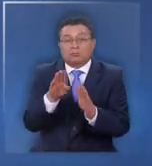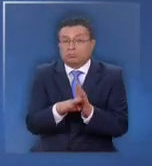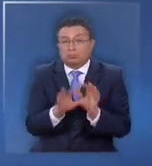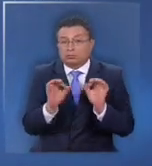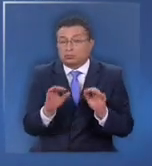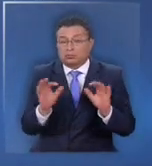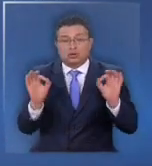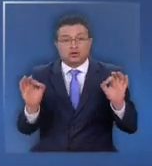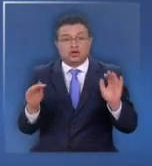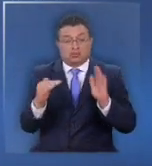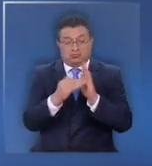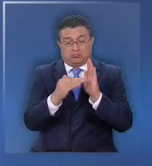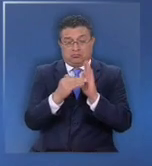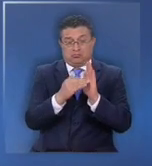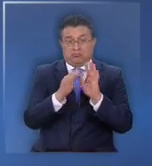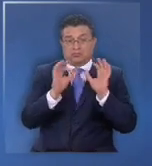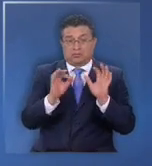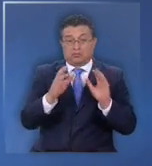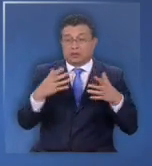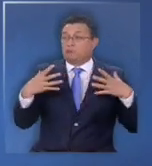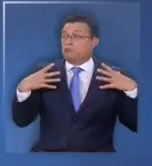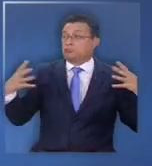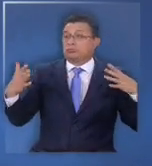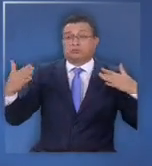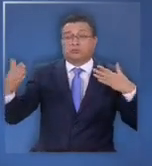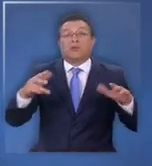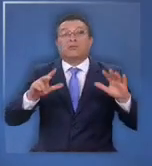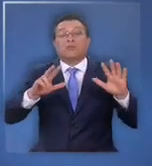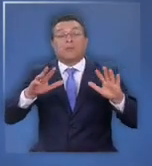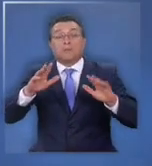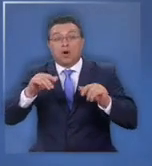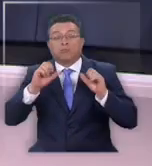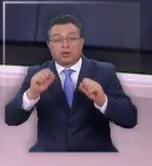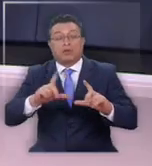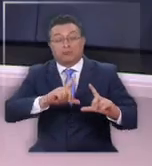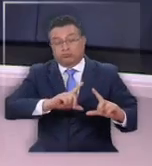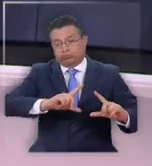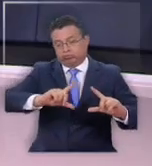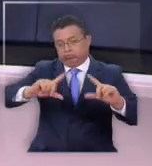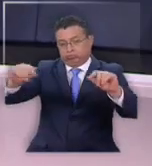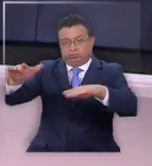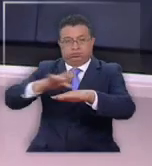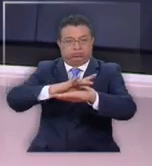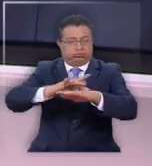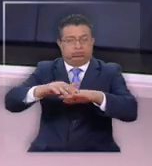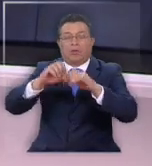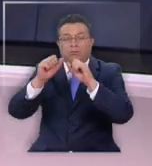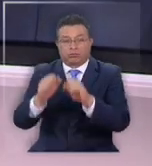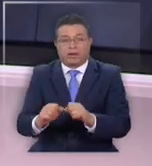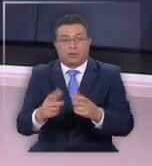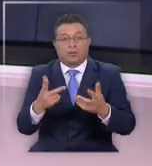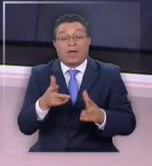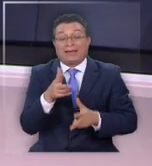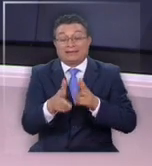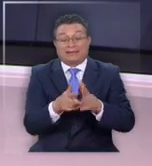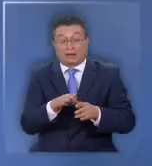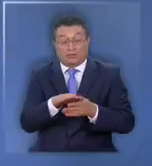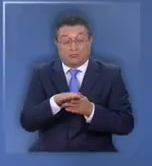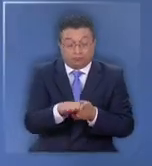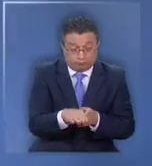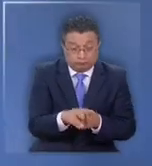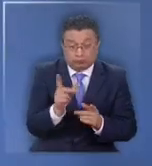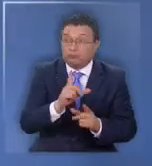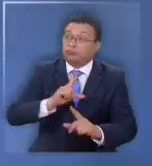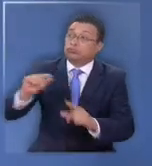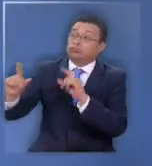un estándar que hay que depende un poco del tamaño la acción que va a hacer ocho minutos la cantidad tiene que ser la estación tiene que ser evacuada de un tren por ejemplo que pare tiene que